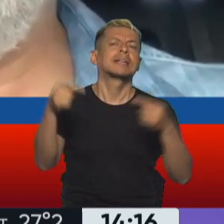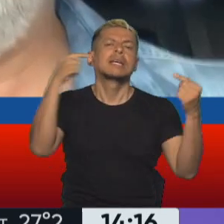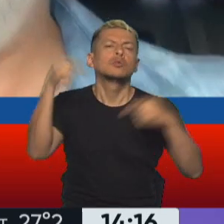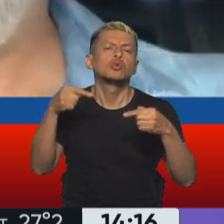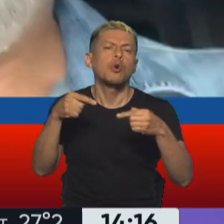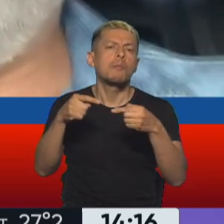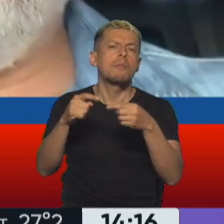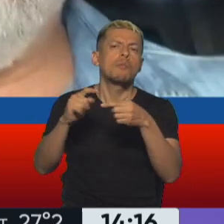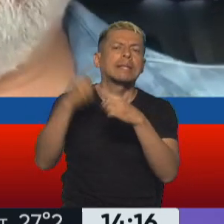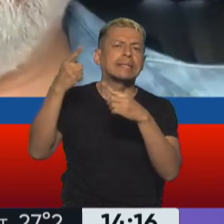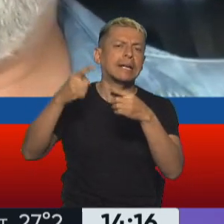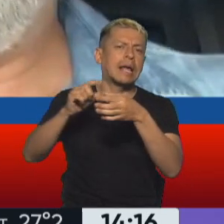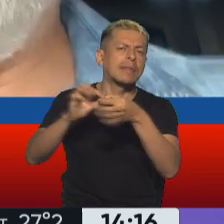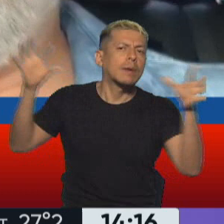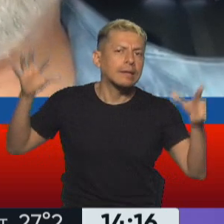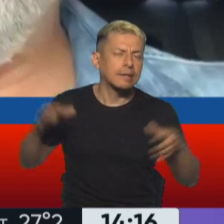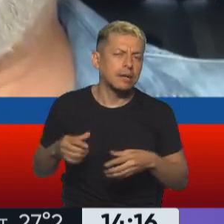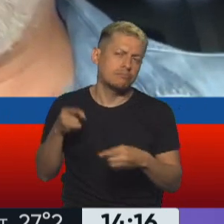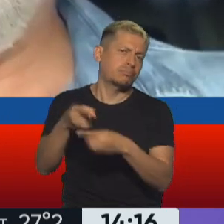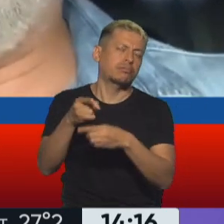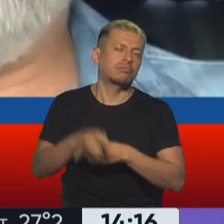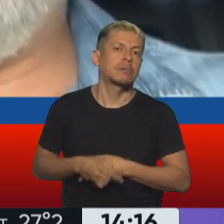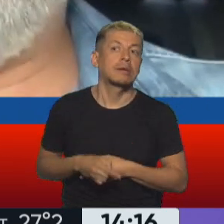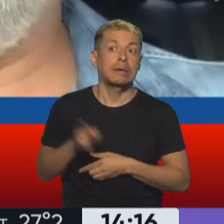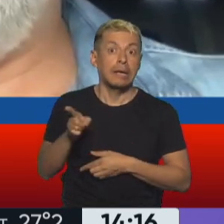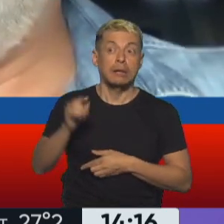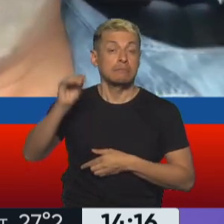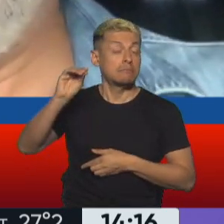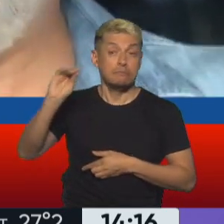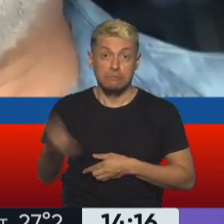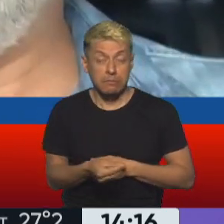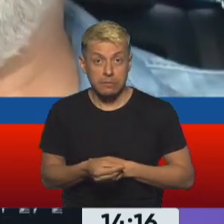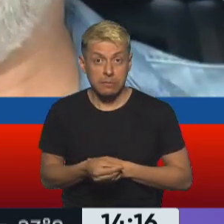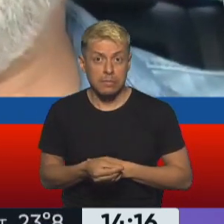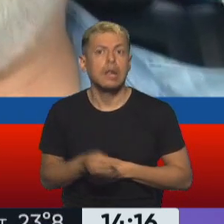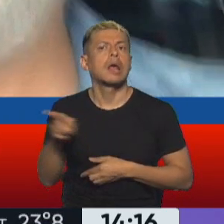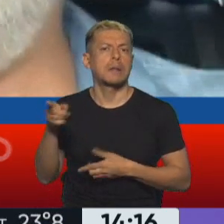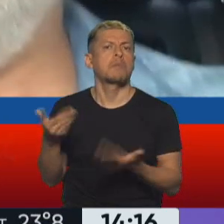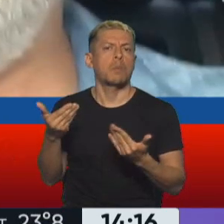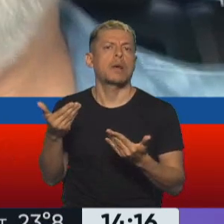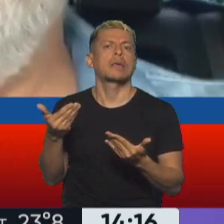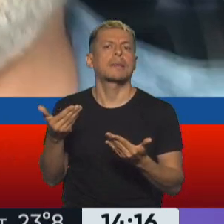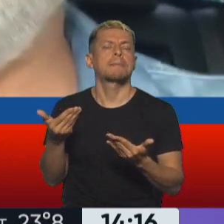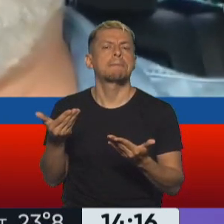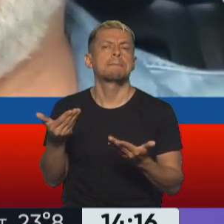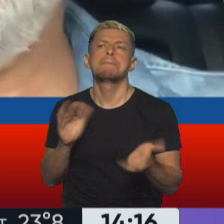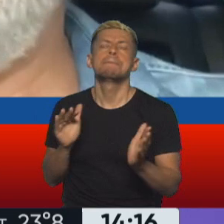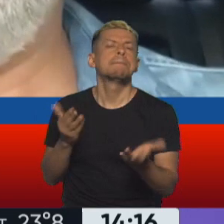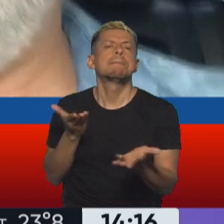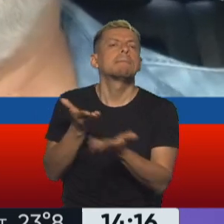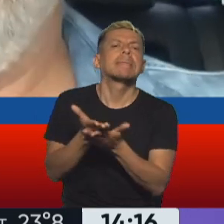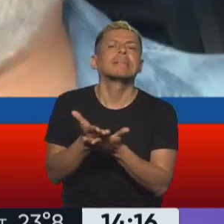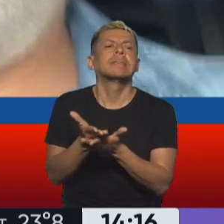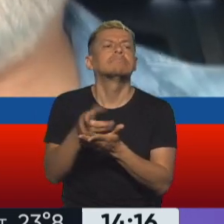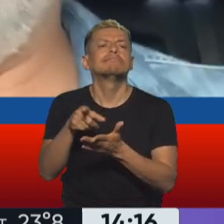una forma de que una vez sea derrotado, puede contestar el resultado y solicitar algún tipo de acción